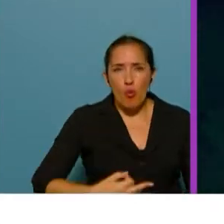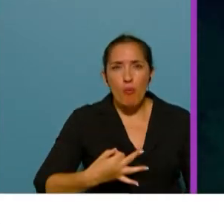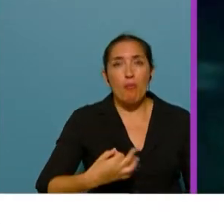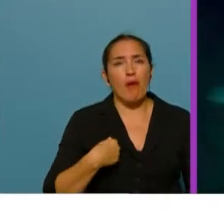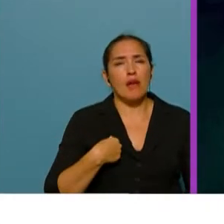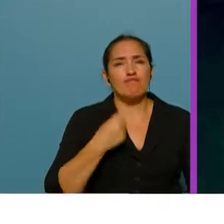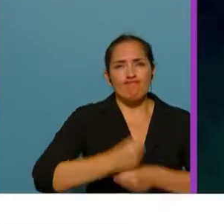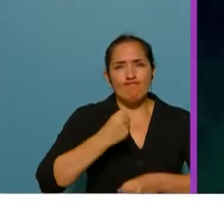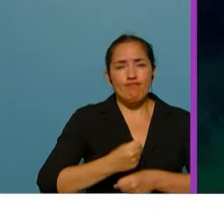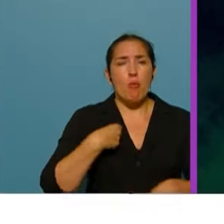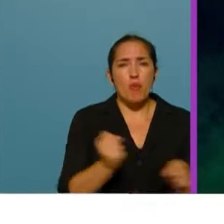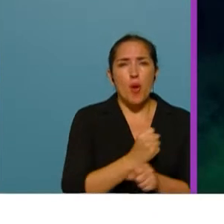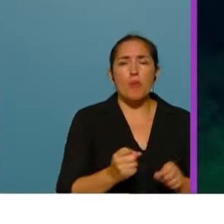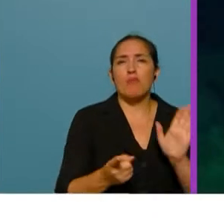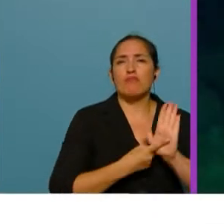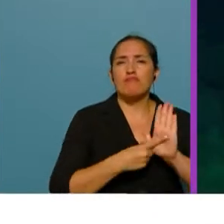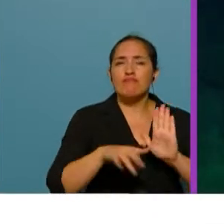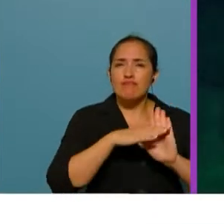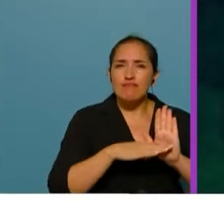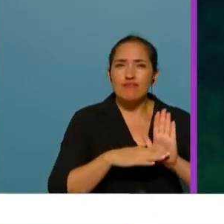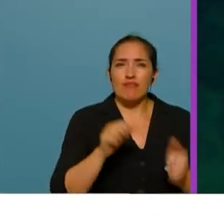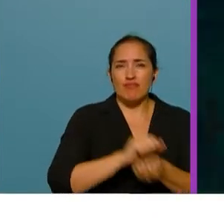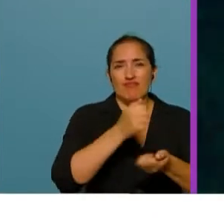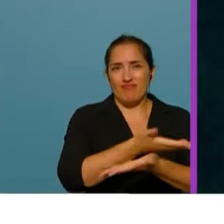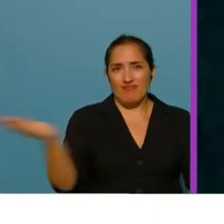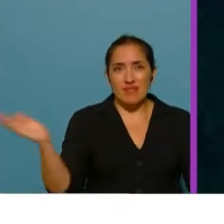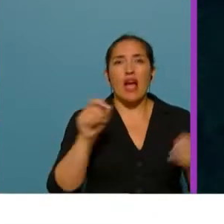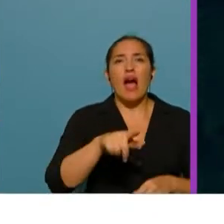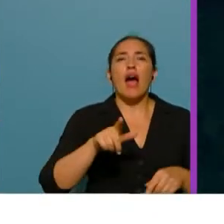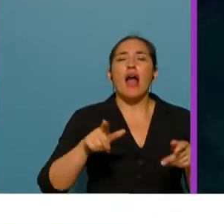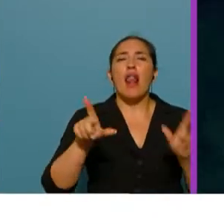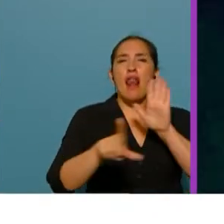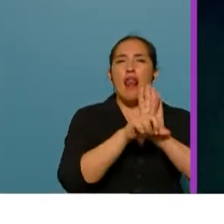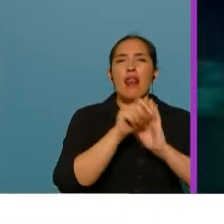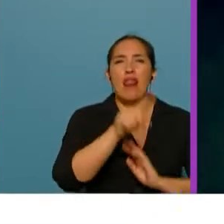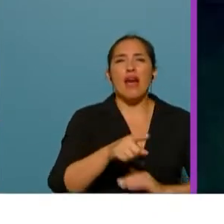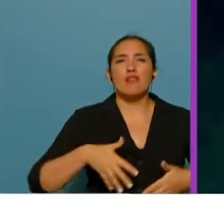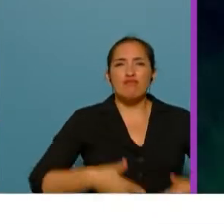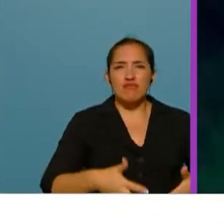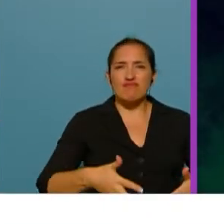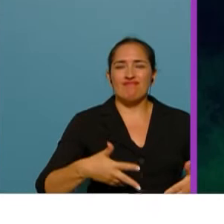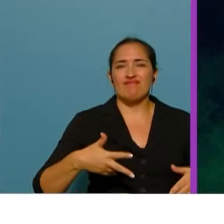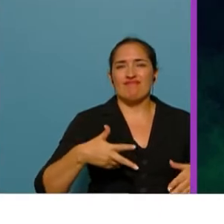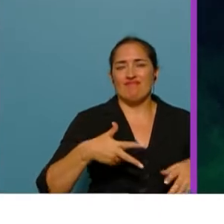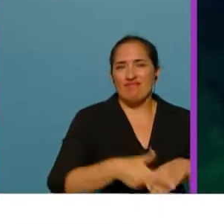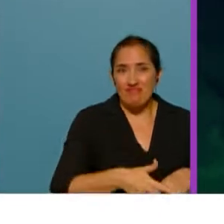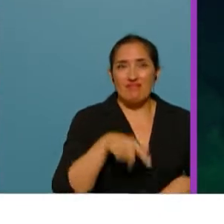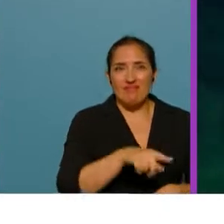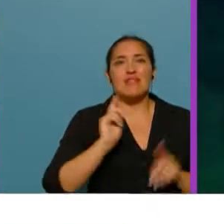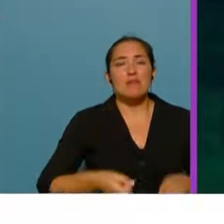empeñé, promulgué la ley que autoriza la interrupción voluntaria del embarazo y la ley de los 1000 días.